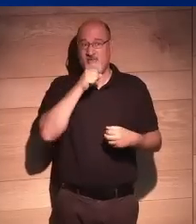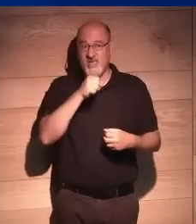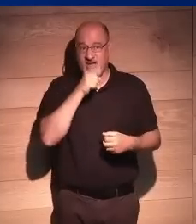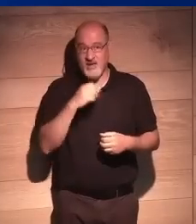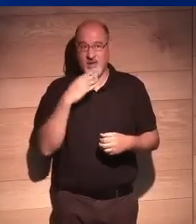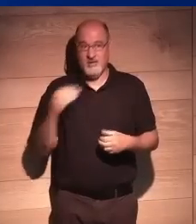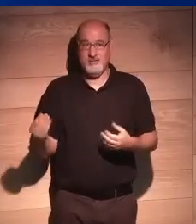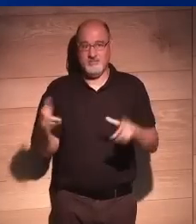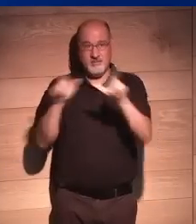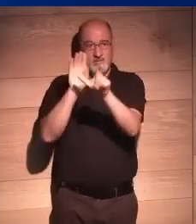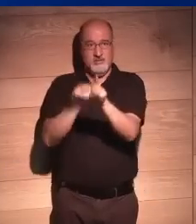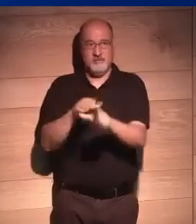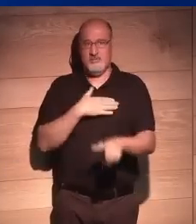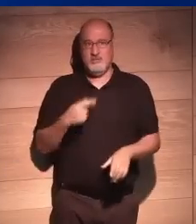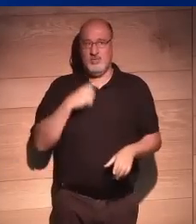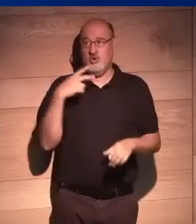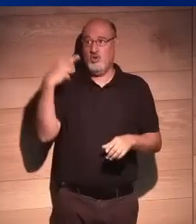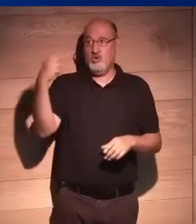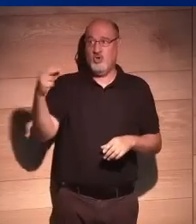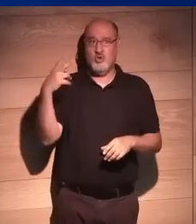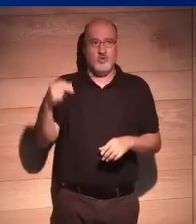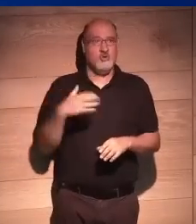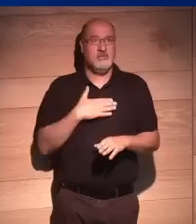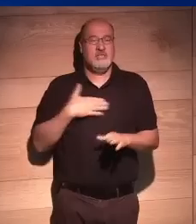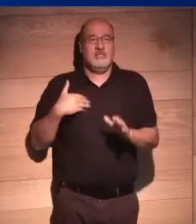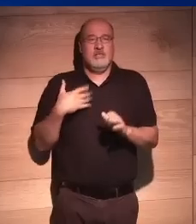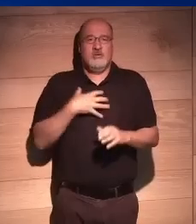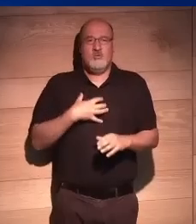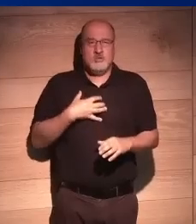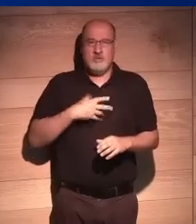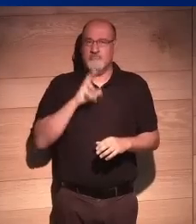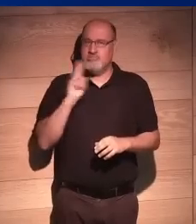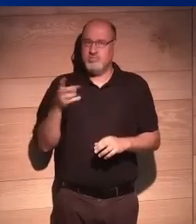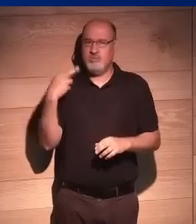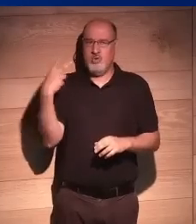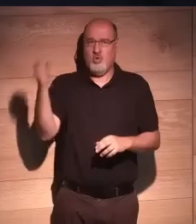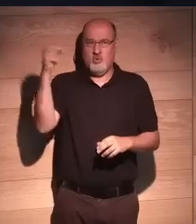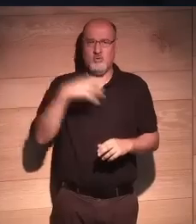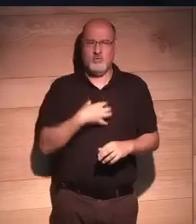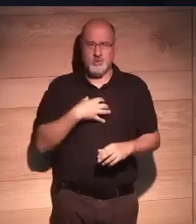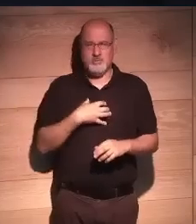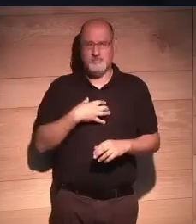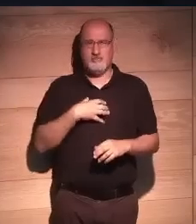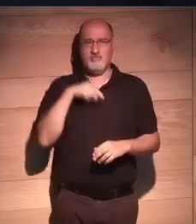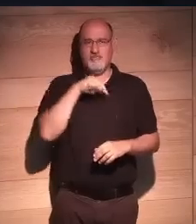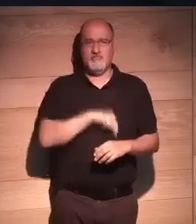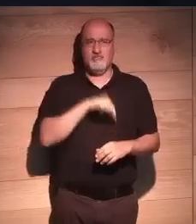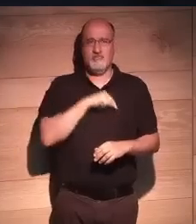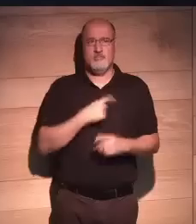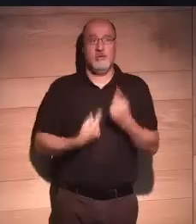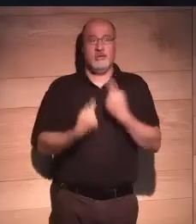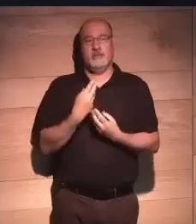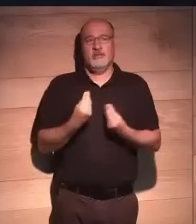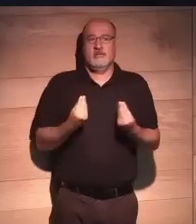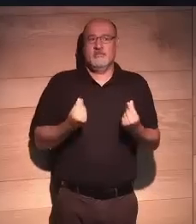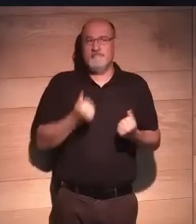tele. Entonces, estos noes que cuestan tanto a veces decirlo, porque claro, bueno, a mí mi conciencia a veces me las juega, ¿no?